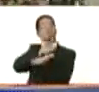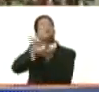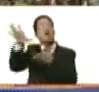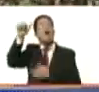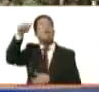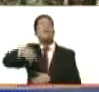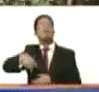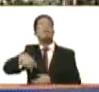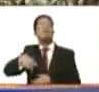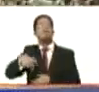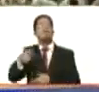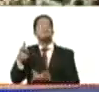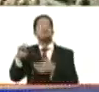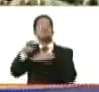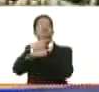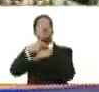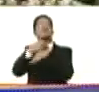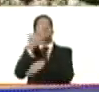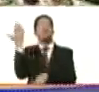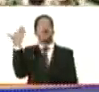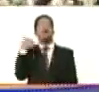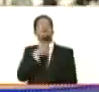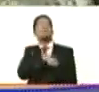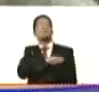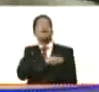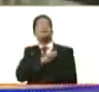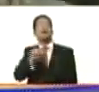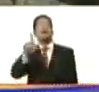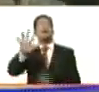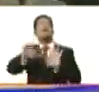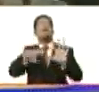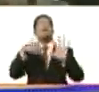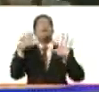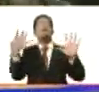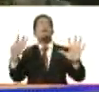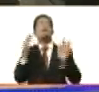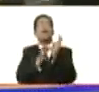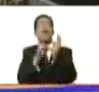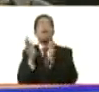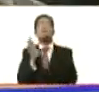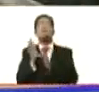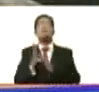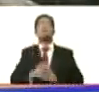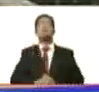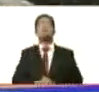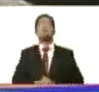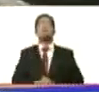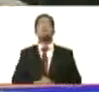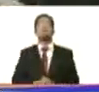aquí. Aquel glorioso 19 de abril, inolvidable.